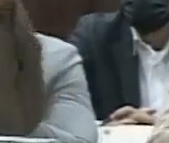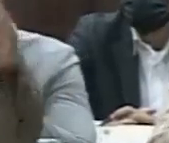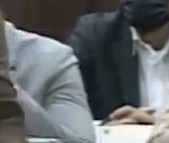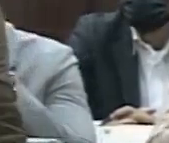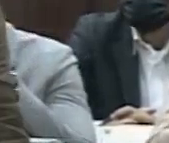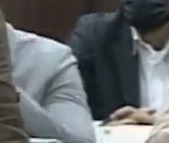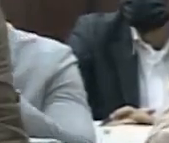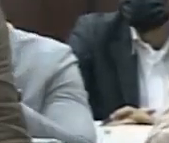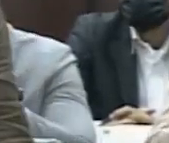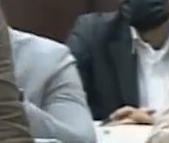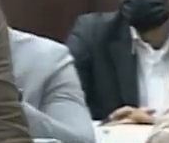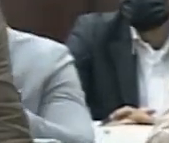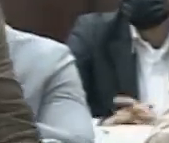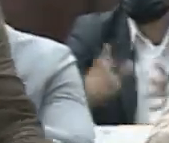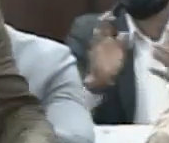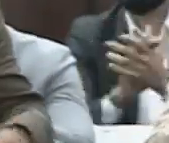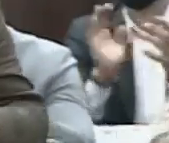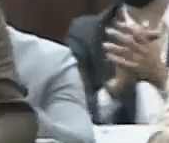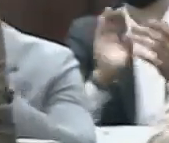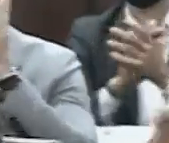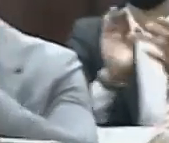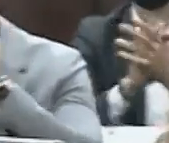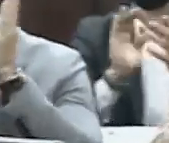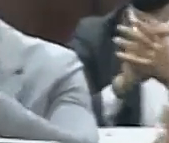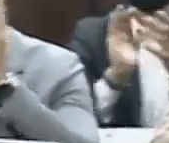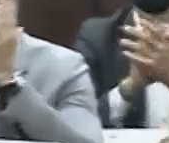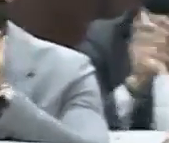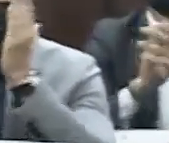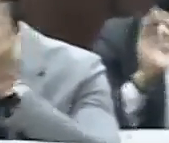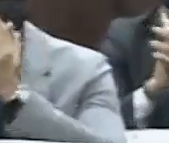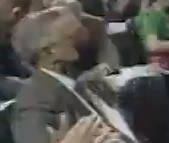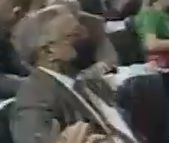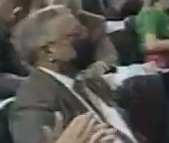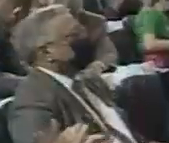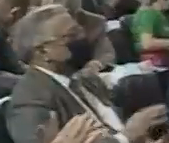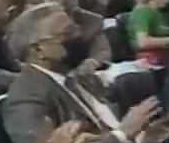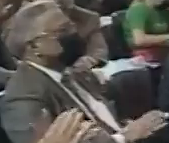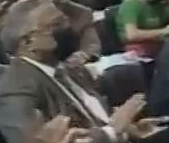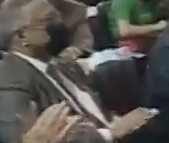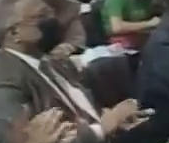José Martí. Que viva Honduras, que viva Venezuela y que viva Francisco Morazán.